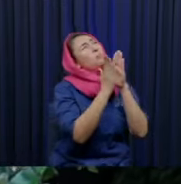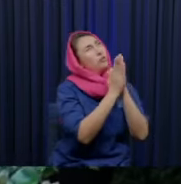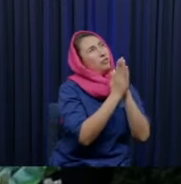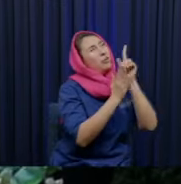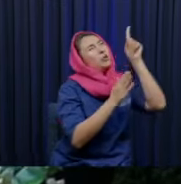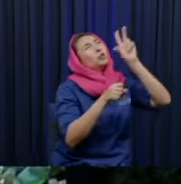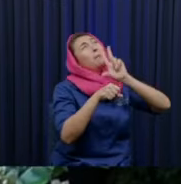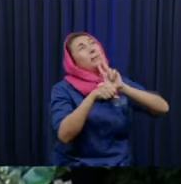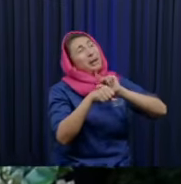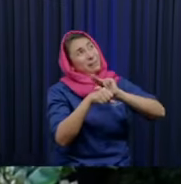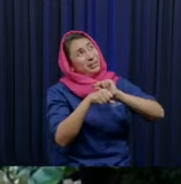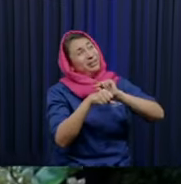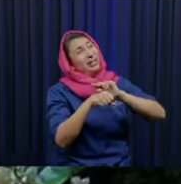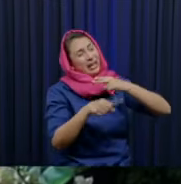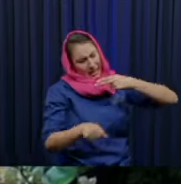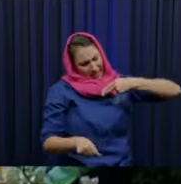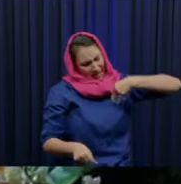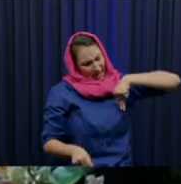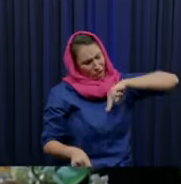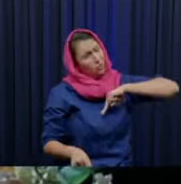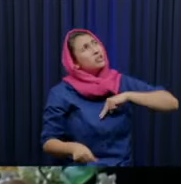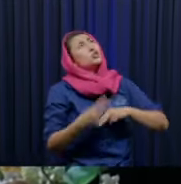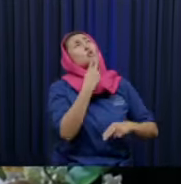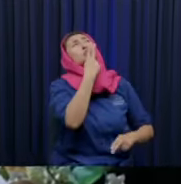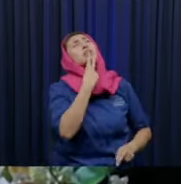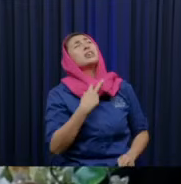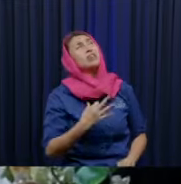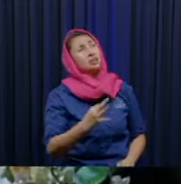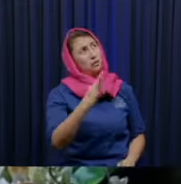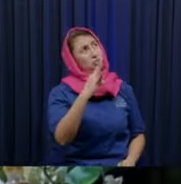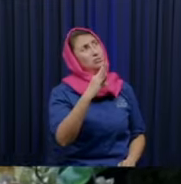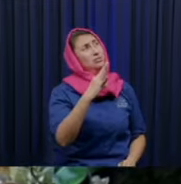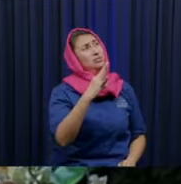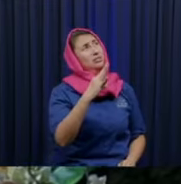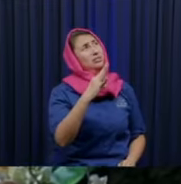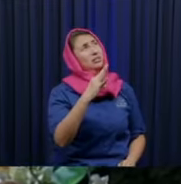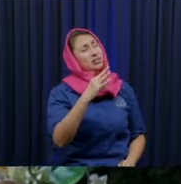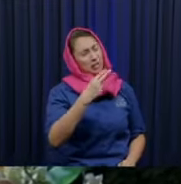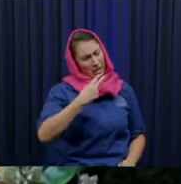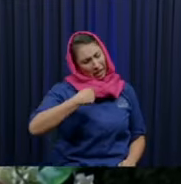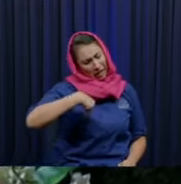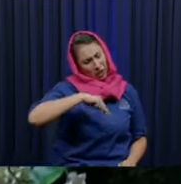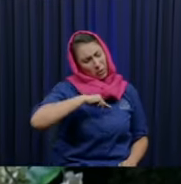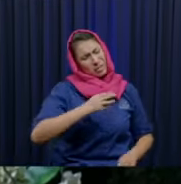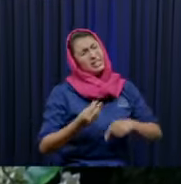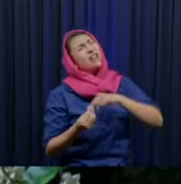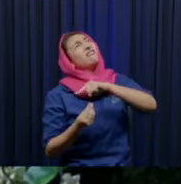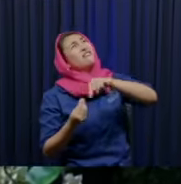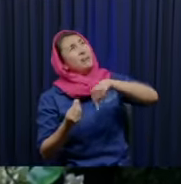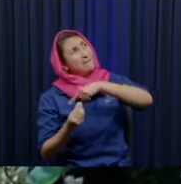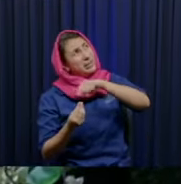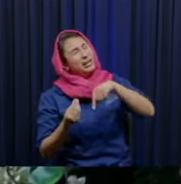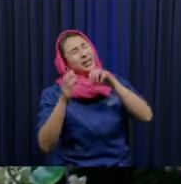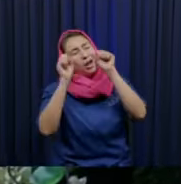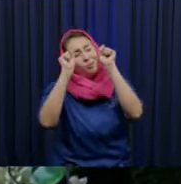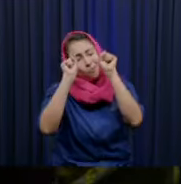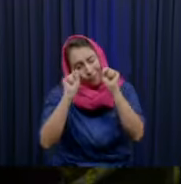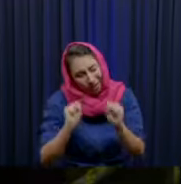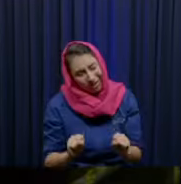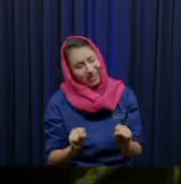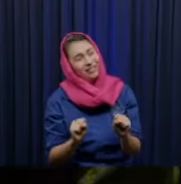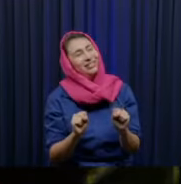nietos, que nuestros bisnietos, que nuestros niños, que nuestros jóvenes sean portadores de la gloria